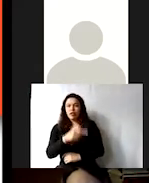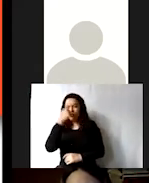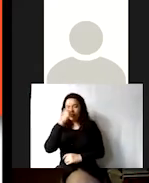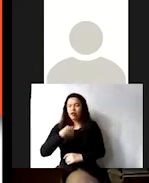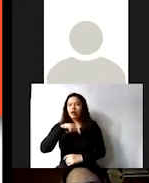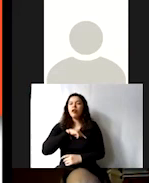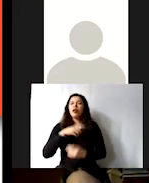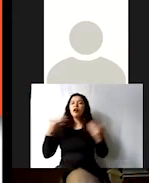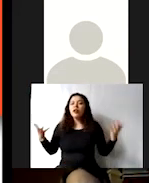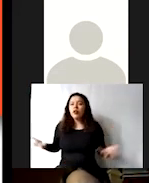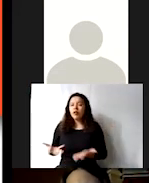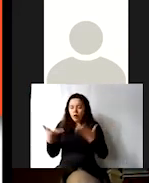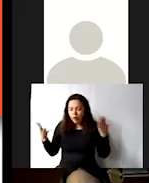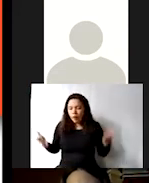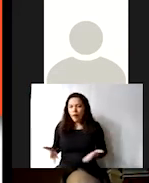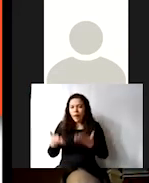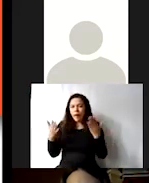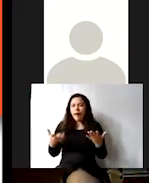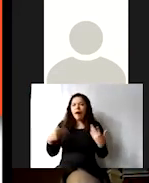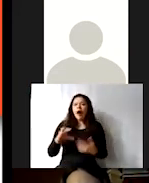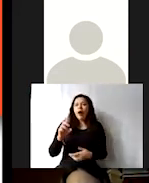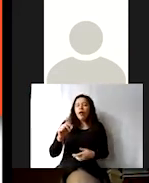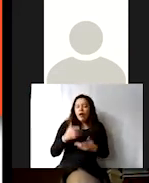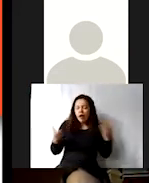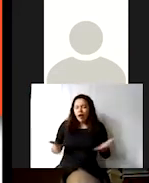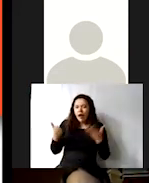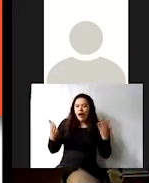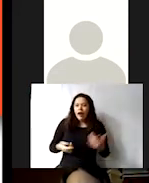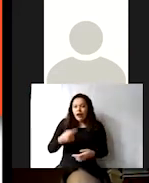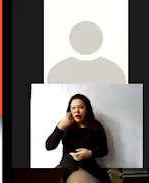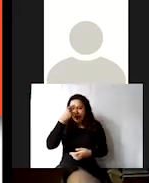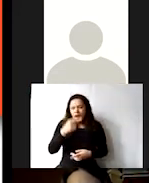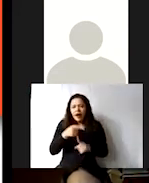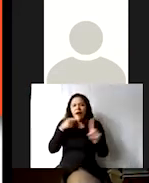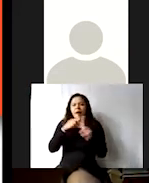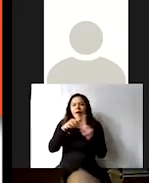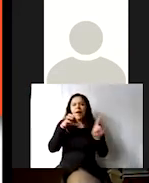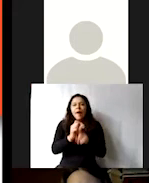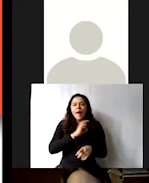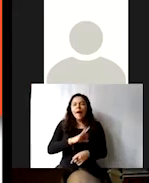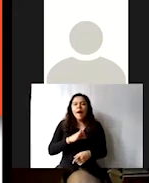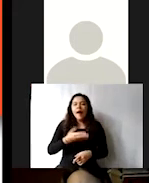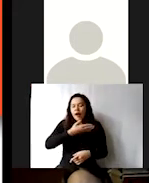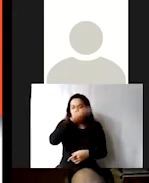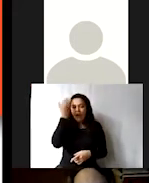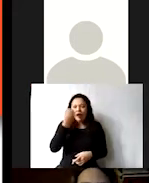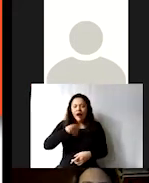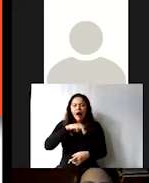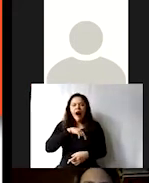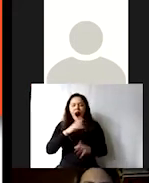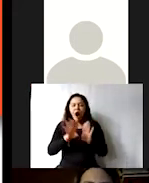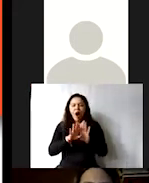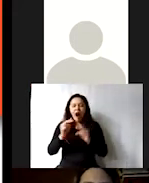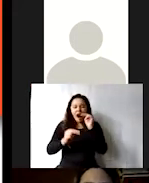¿no? Poder fomentar esos ODS y llegar a un objetivo. No sé si podamos decir que impactamos,